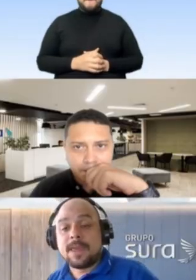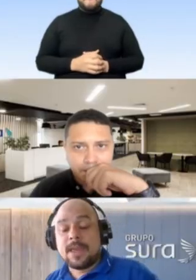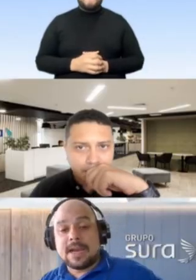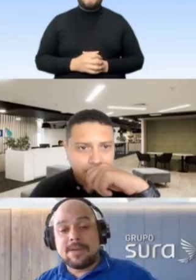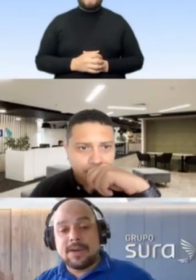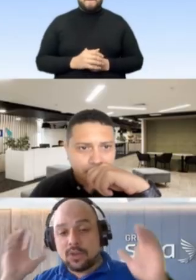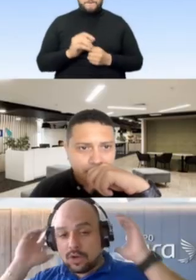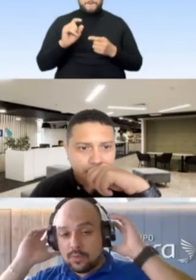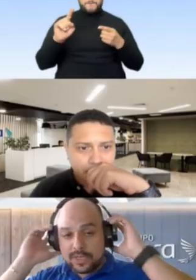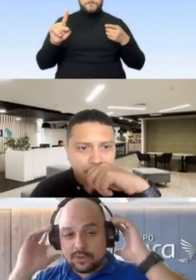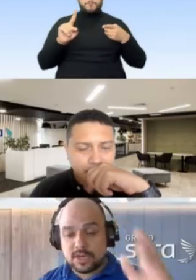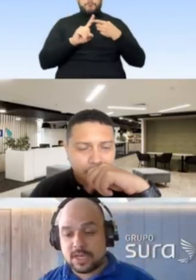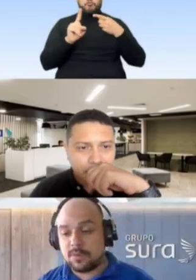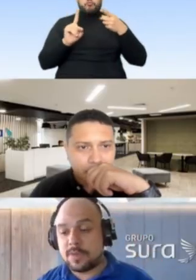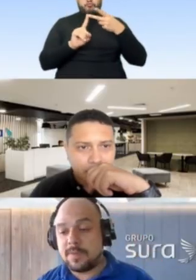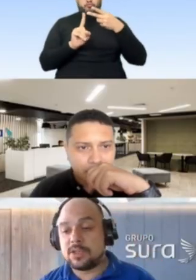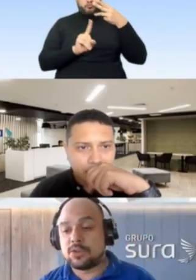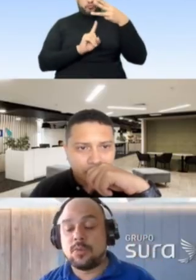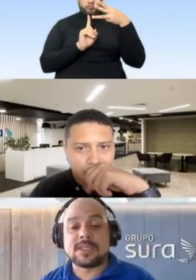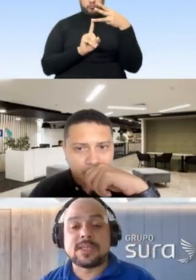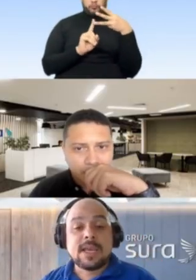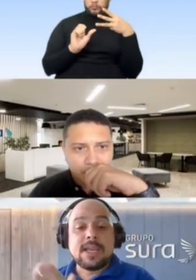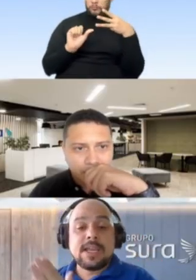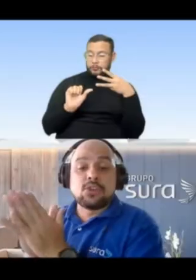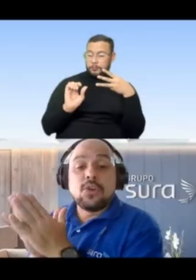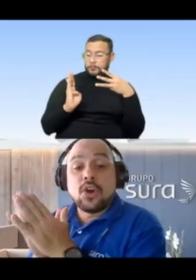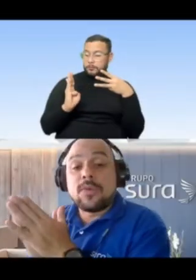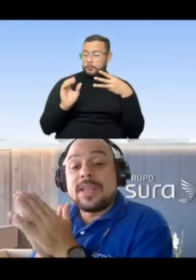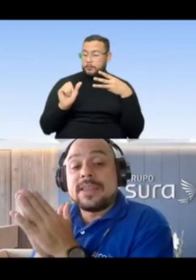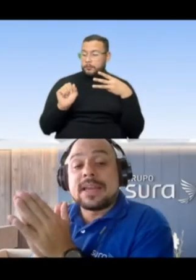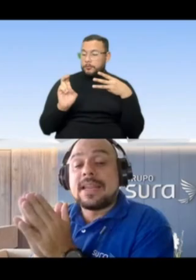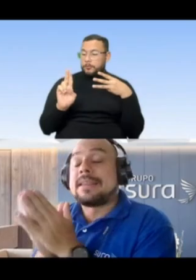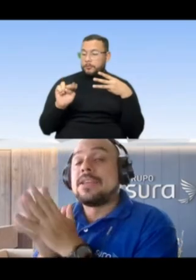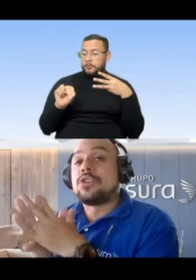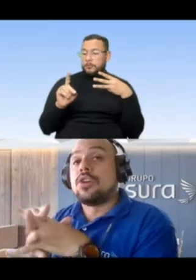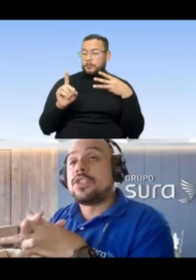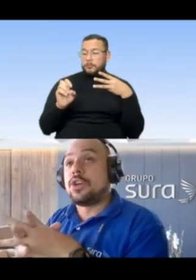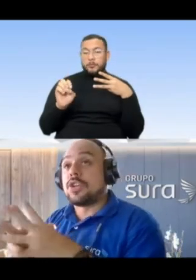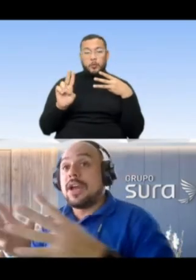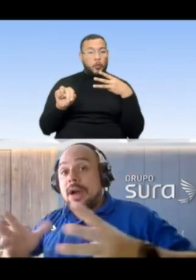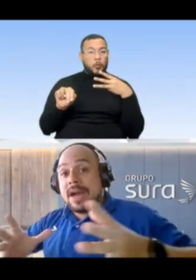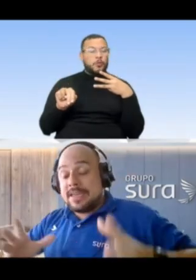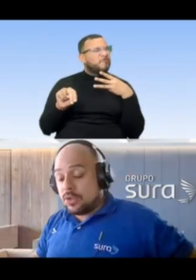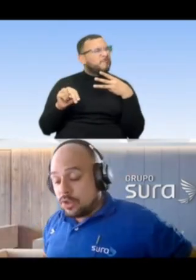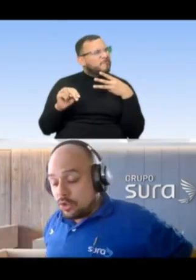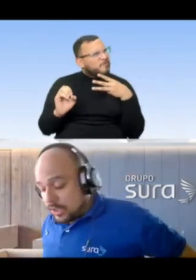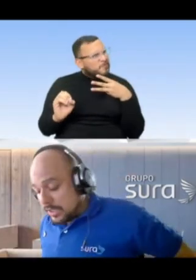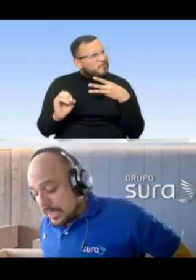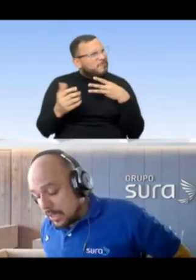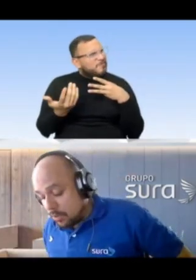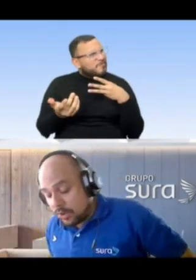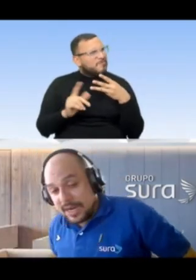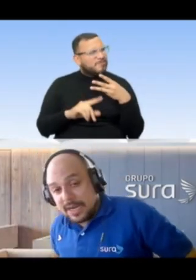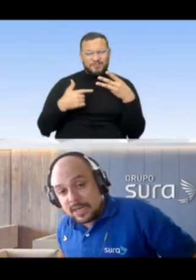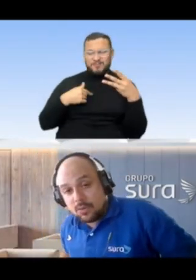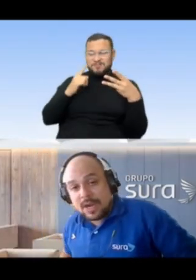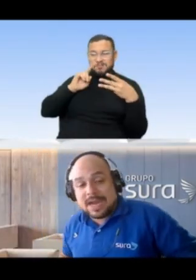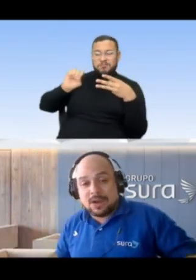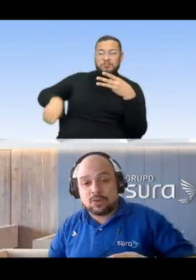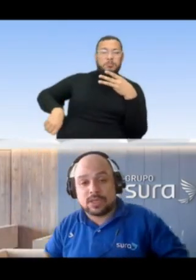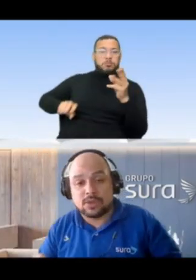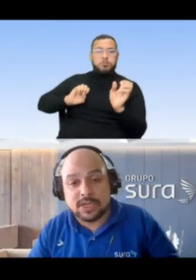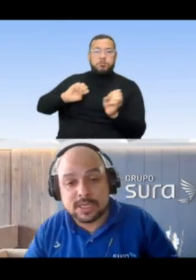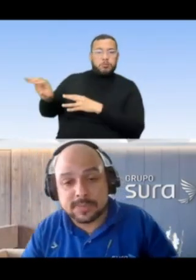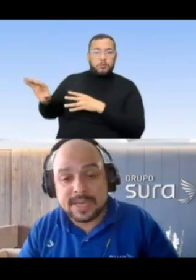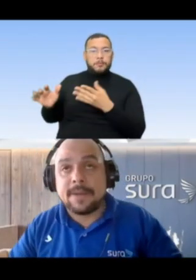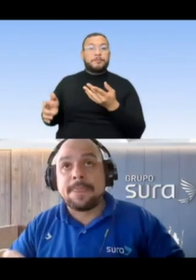Abandono. Abandono, muchachos. Seguimos. Hay mil disculpas. Listo. No brindarle atención. Chicos, ahí es donde yo sí quisiera como realizar